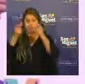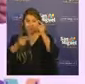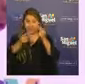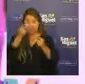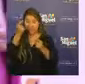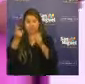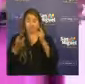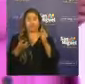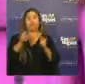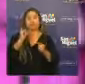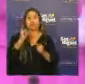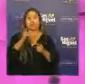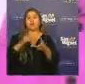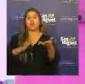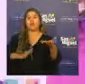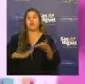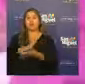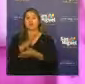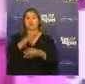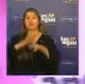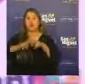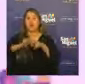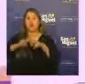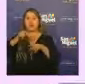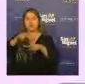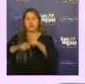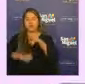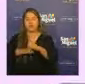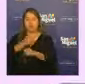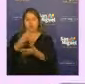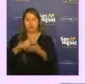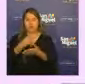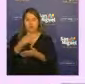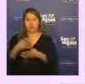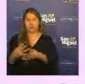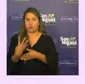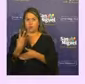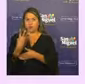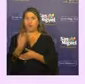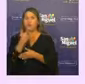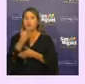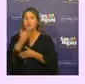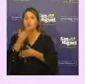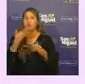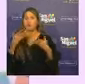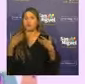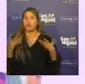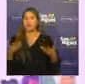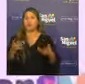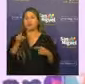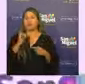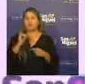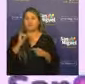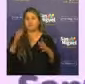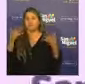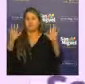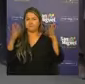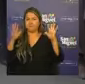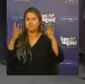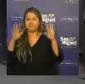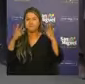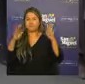que se van a empezar a ejecutar este año 2024, y hay muchas ya que están empezándose.